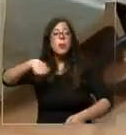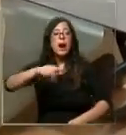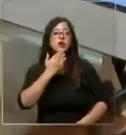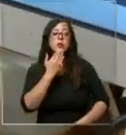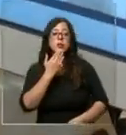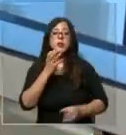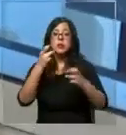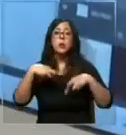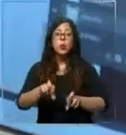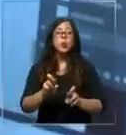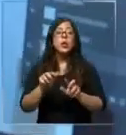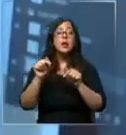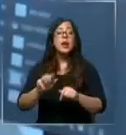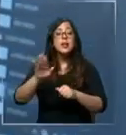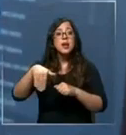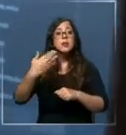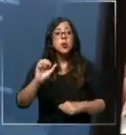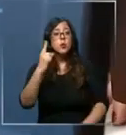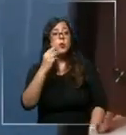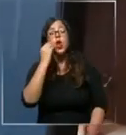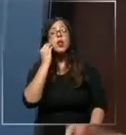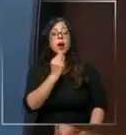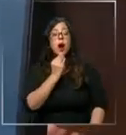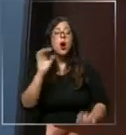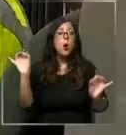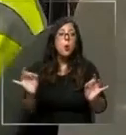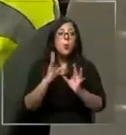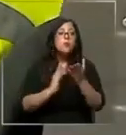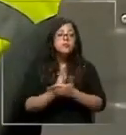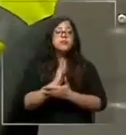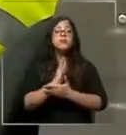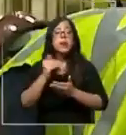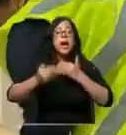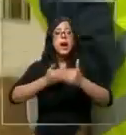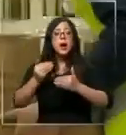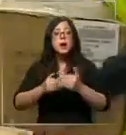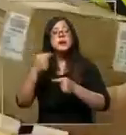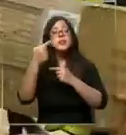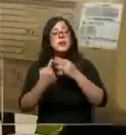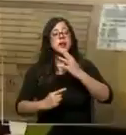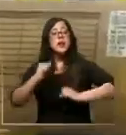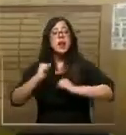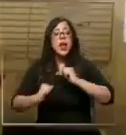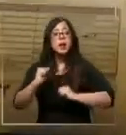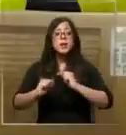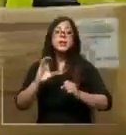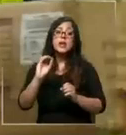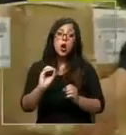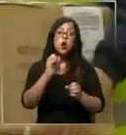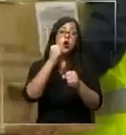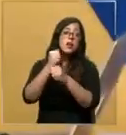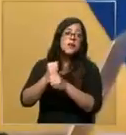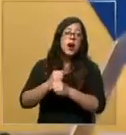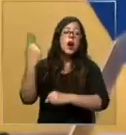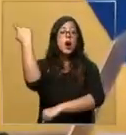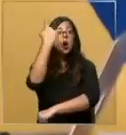ellos. Oportunidad que desde el próximo 1 de mayo podría comenzar a aplicarse en diversas empresas o trabajos